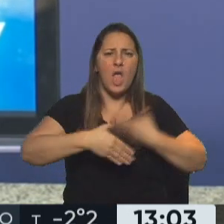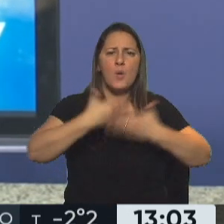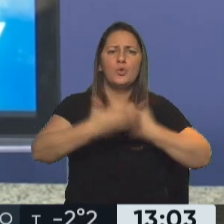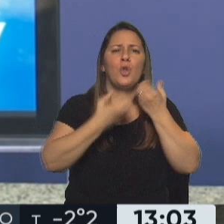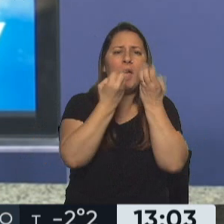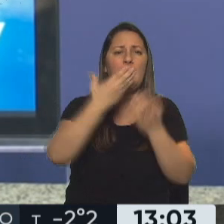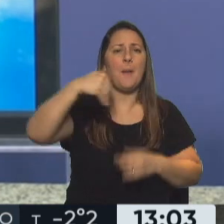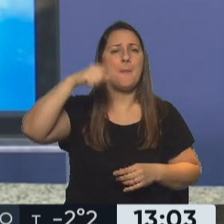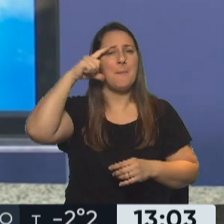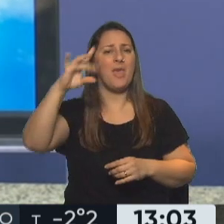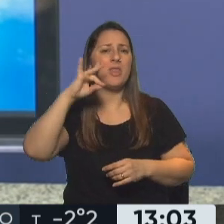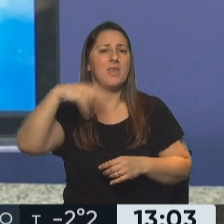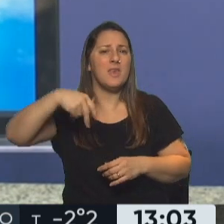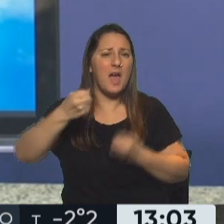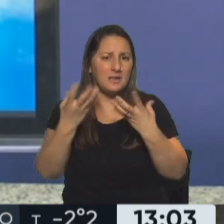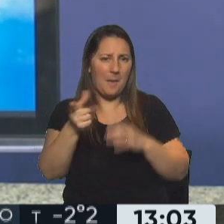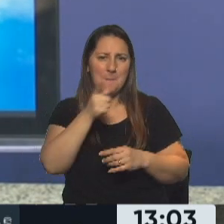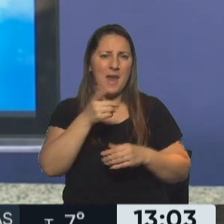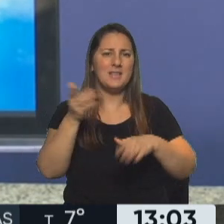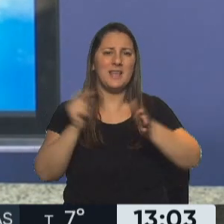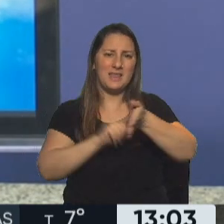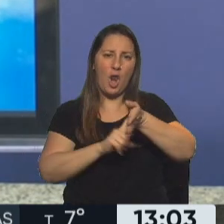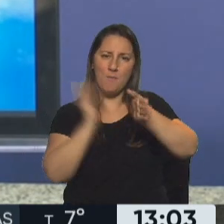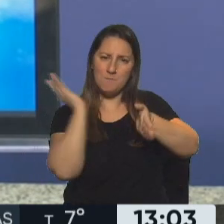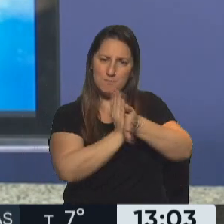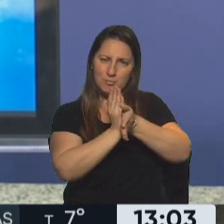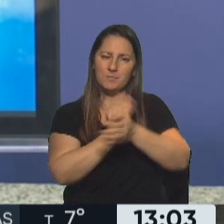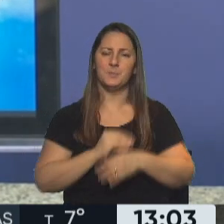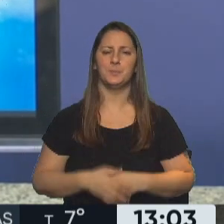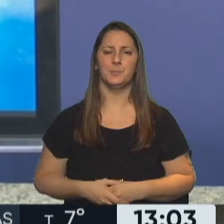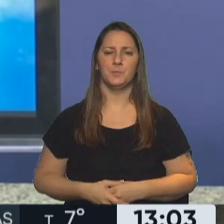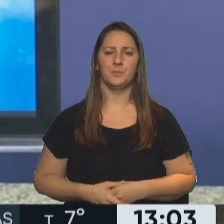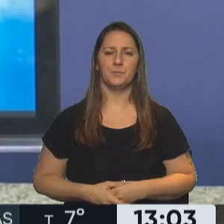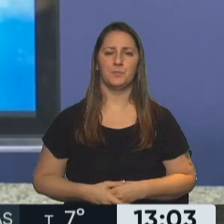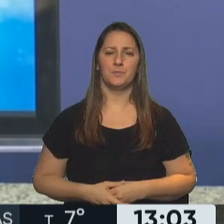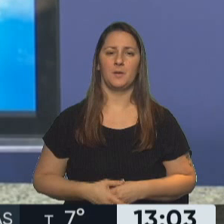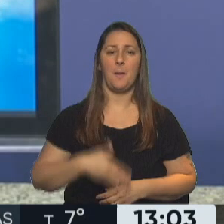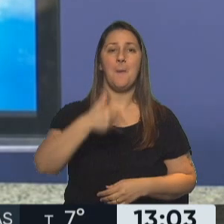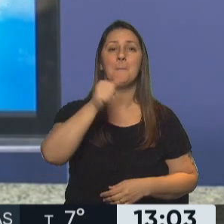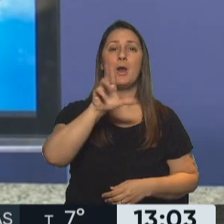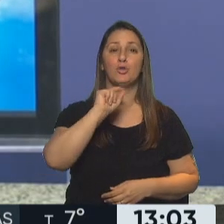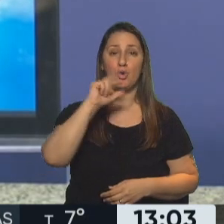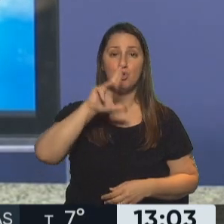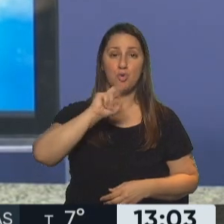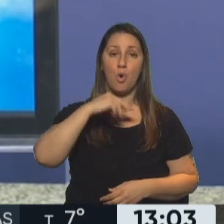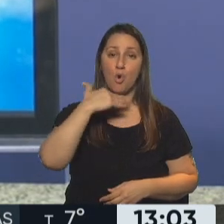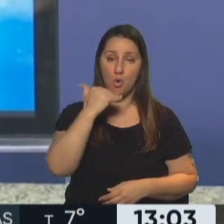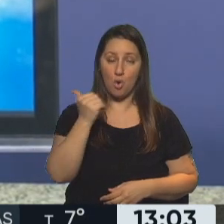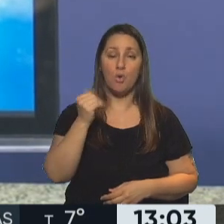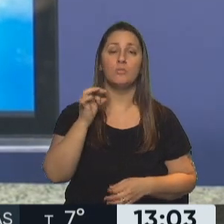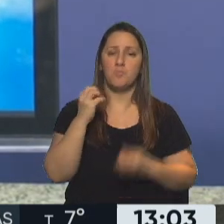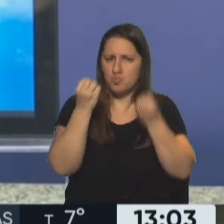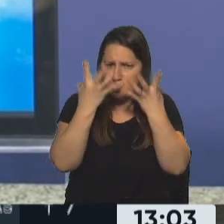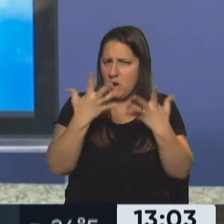Cristian Medina que según pudimos averiguar tiene un golpe en su talón Mira te lo digo está muy bien se está recuperando